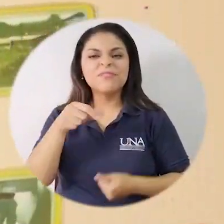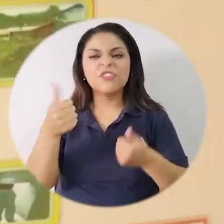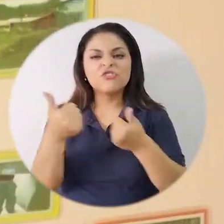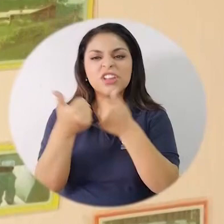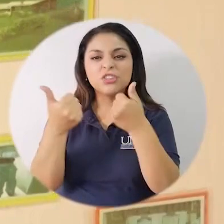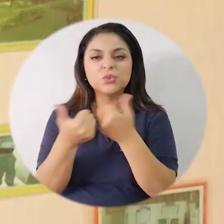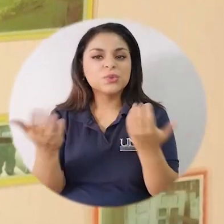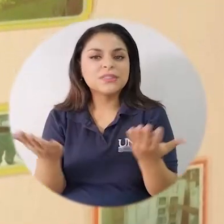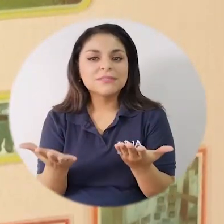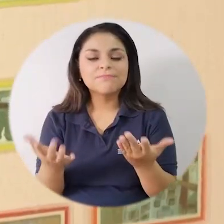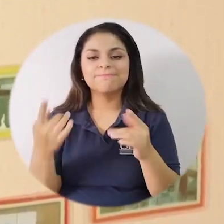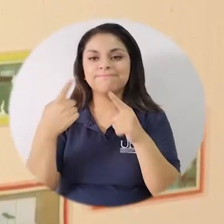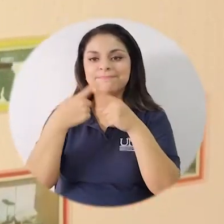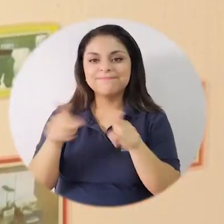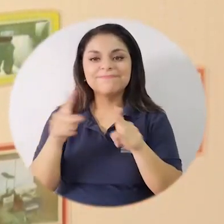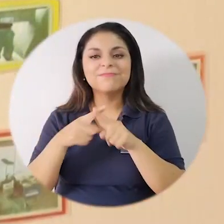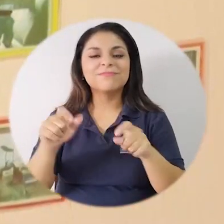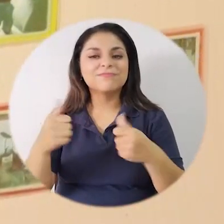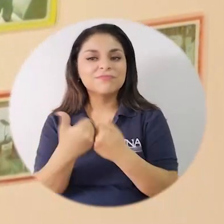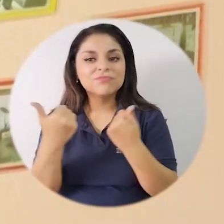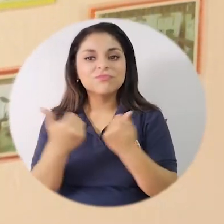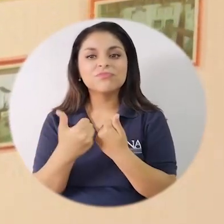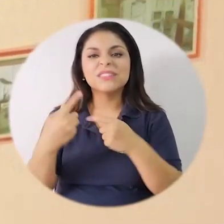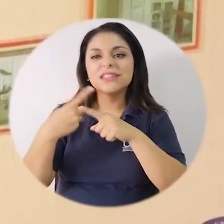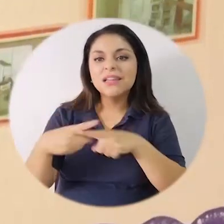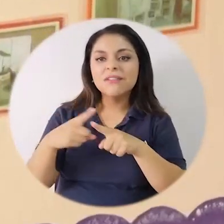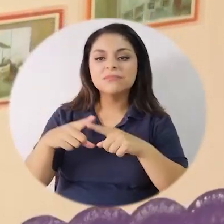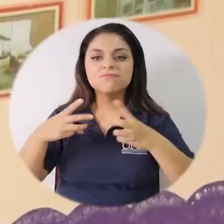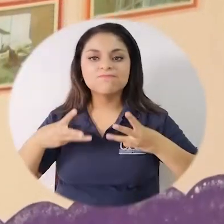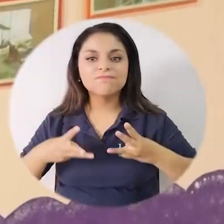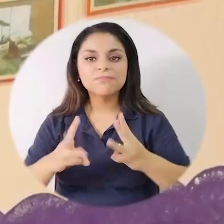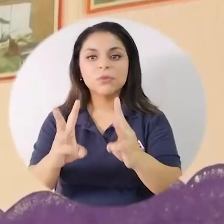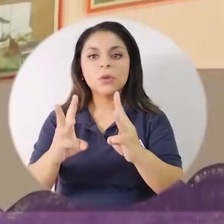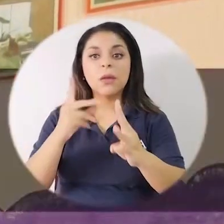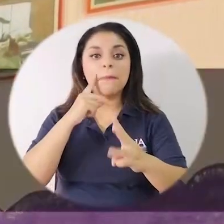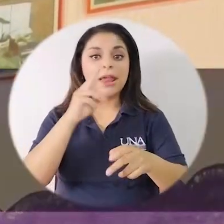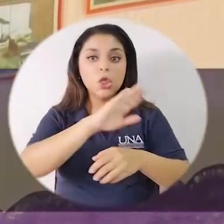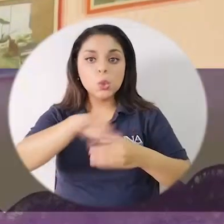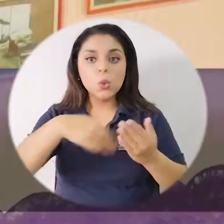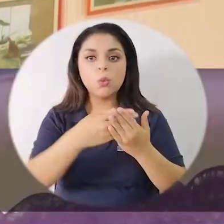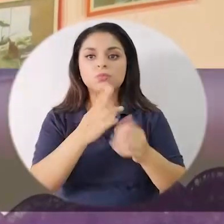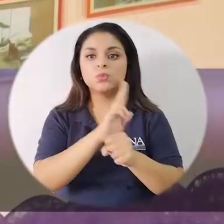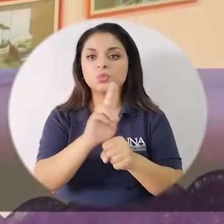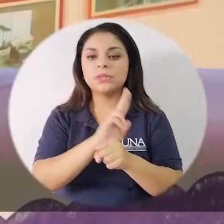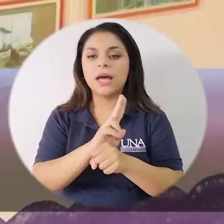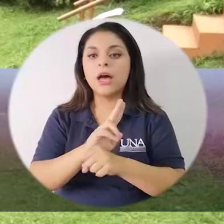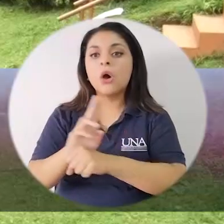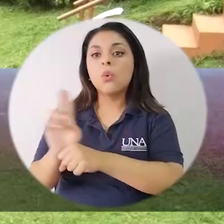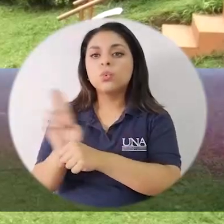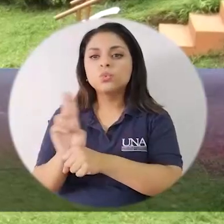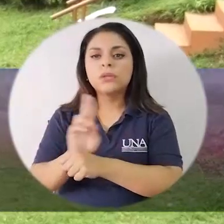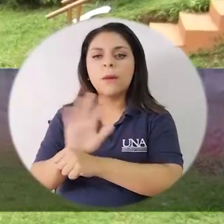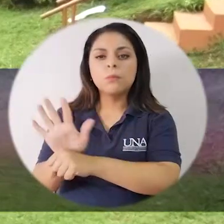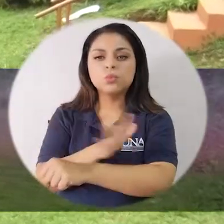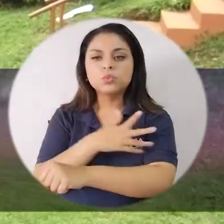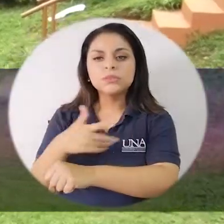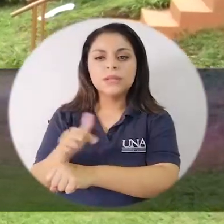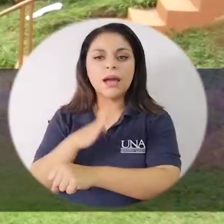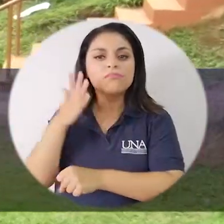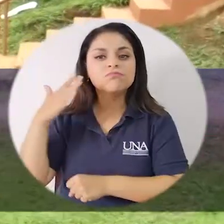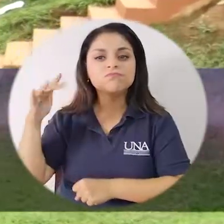consistían en diferentes retos, diferentes metodologías al gusto de todos, donde se utilizaba música y